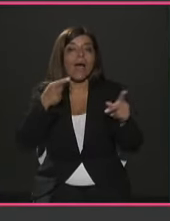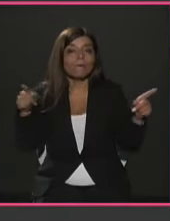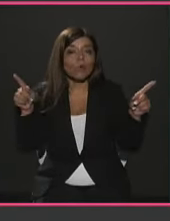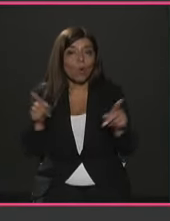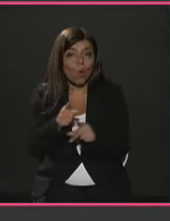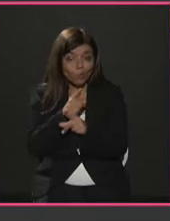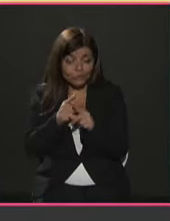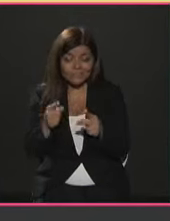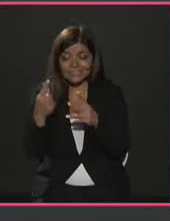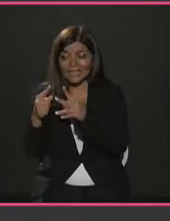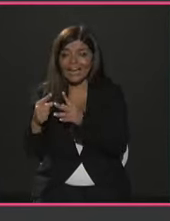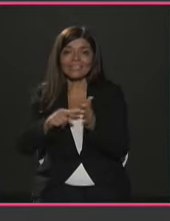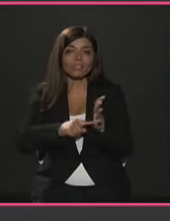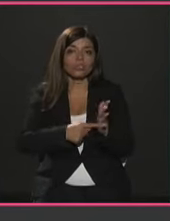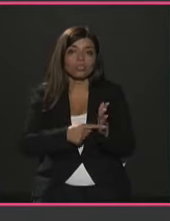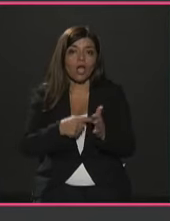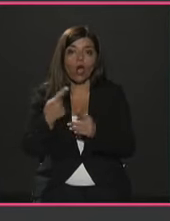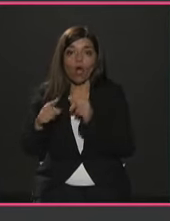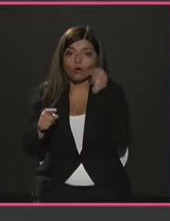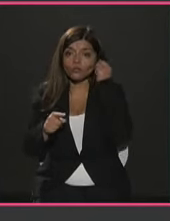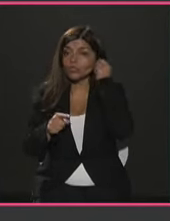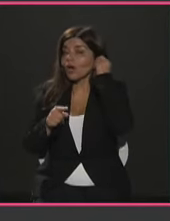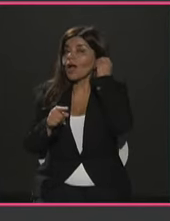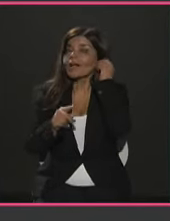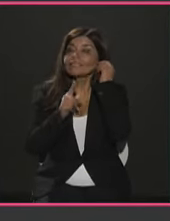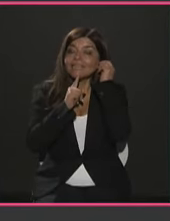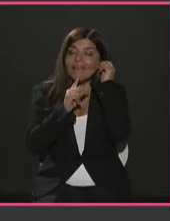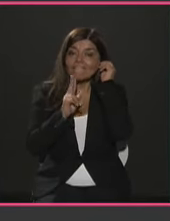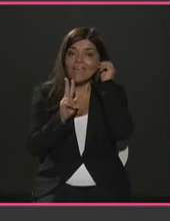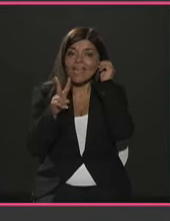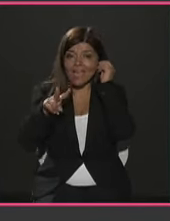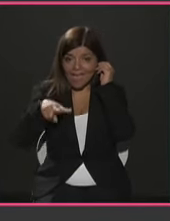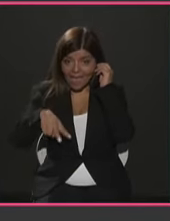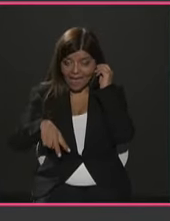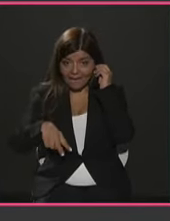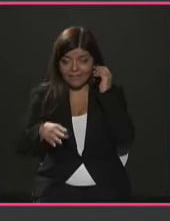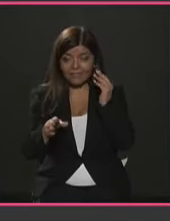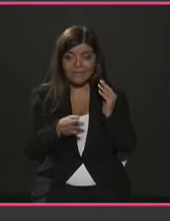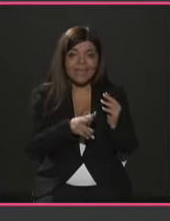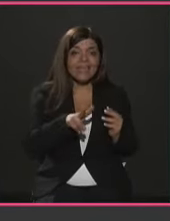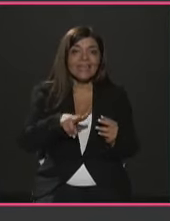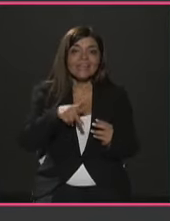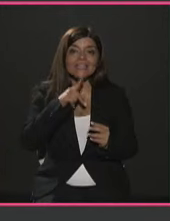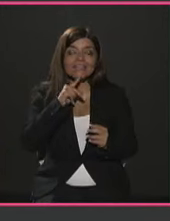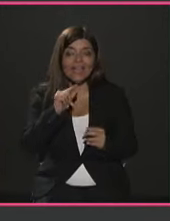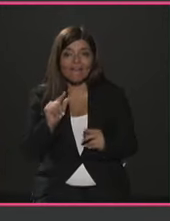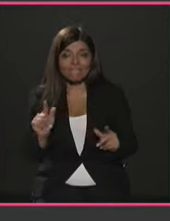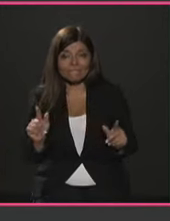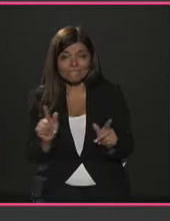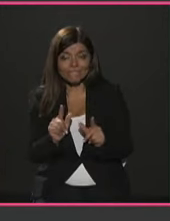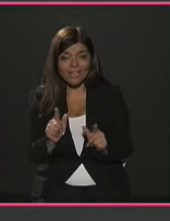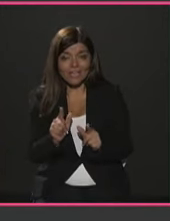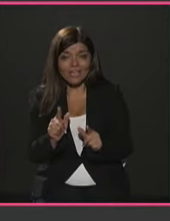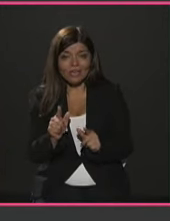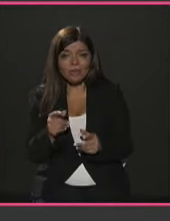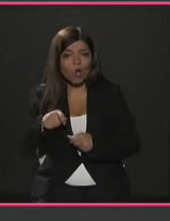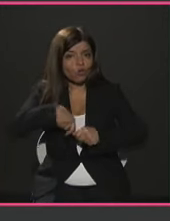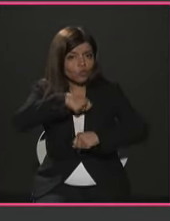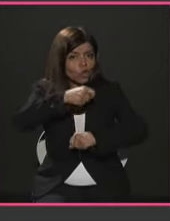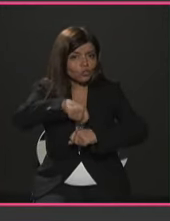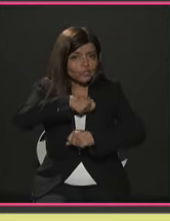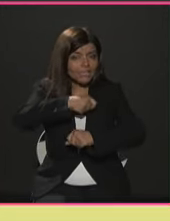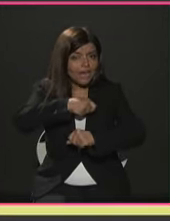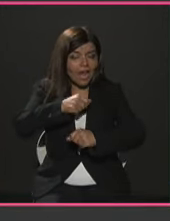su ciencia que se emite en tvn ntv que muestra como la cocina y la ciencia están totalmente vinculados o sea cuando